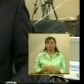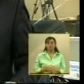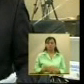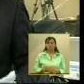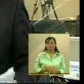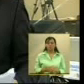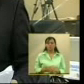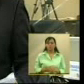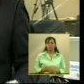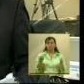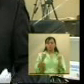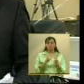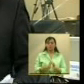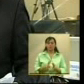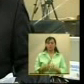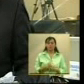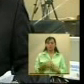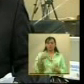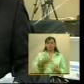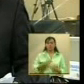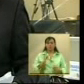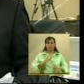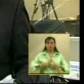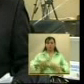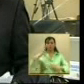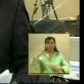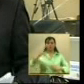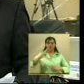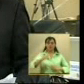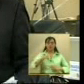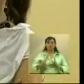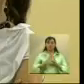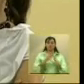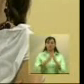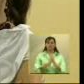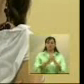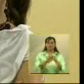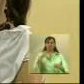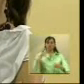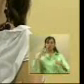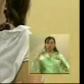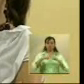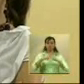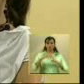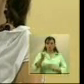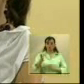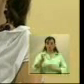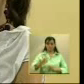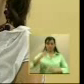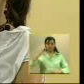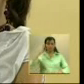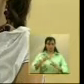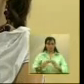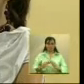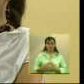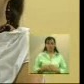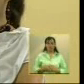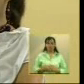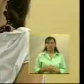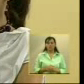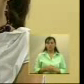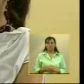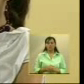También soy exoficial de Marina, me forjé durante 19 años en la institución militar, por lo tanto conozco la disciplina, lealtad, conozco de la, su tiempo conozco concluyó, de